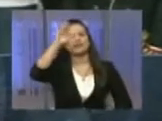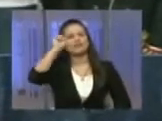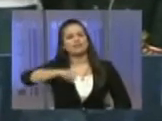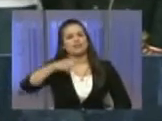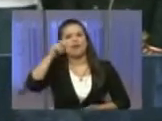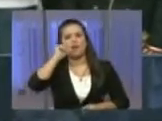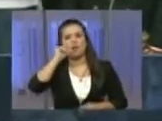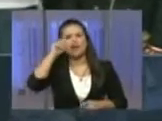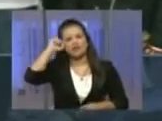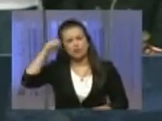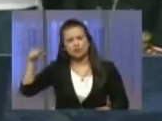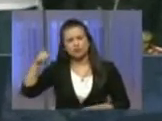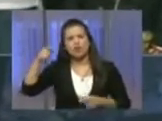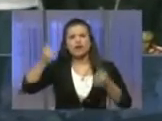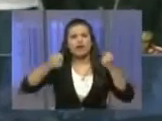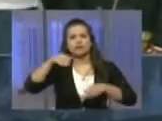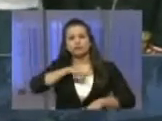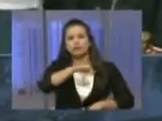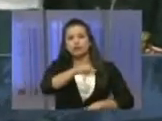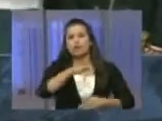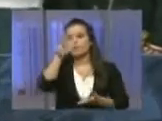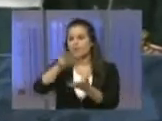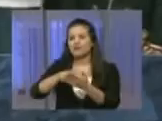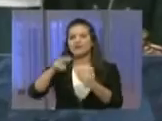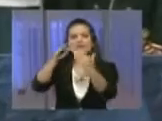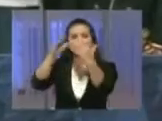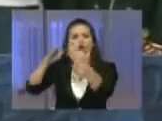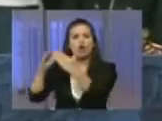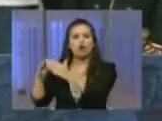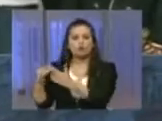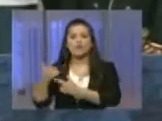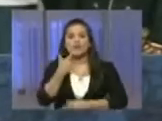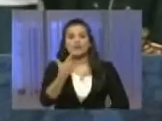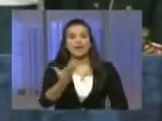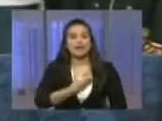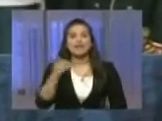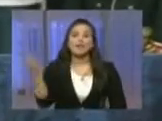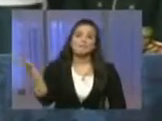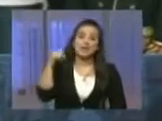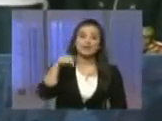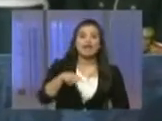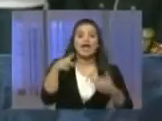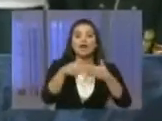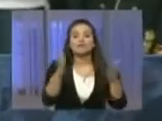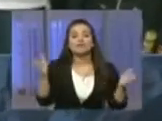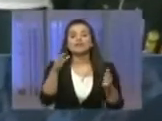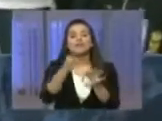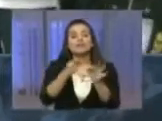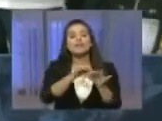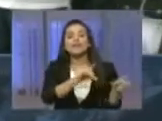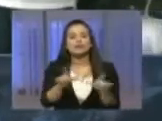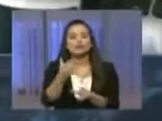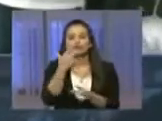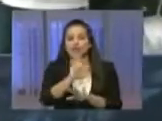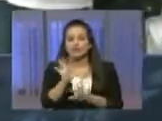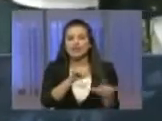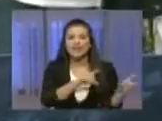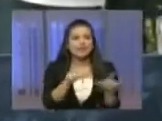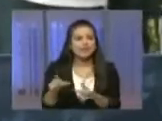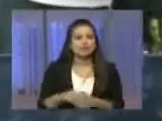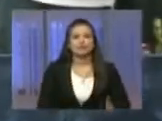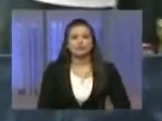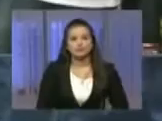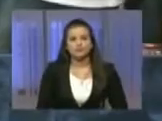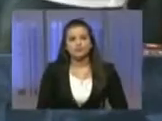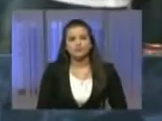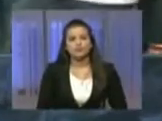carretera Y usted le aportó unos kioscos bueno el alcalde me está diciendo aquí que tiene que venir a inaugurar eso en septiembre porque ya estamos a punto de terminar esos trabajos y